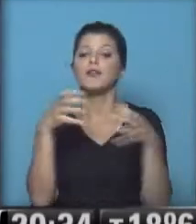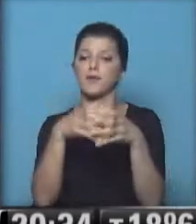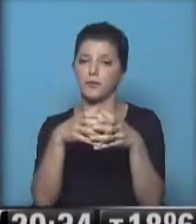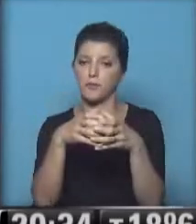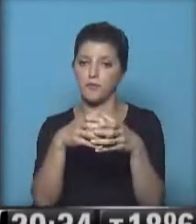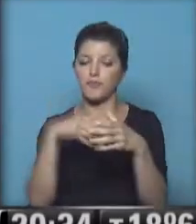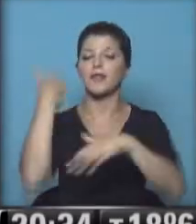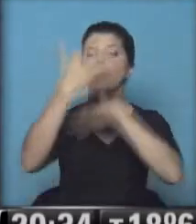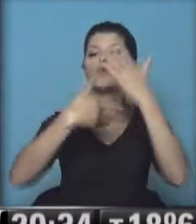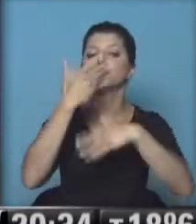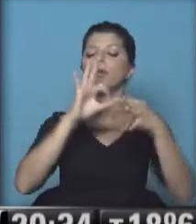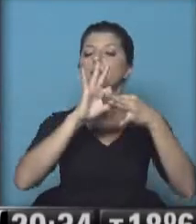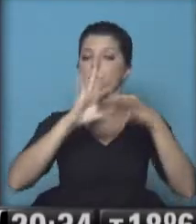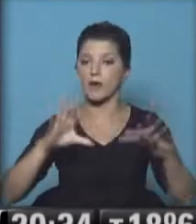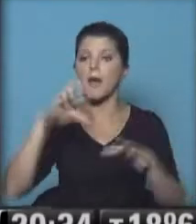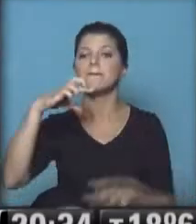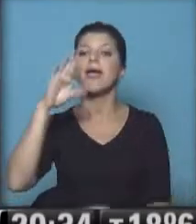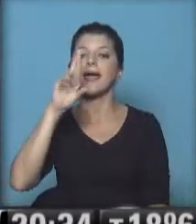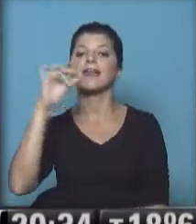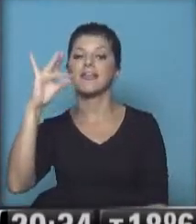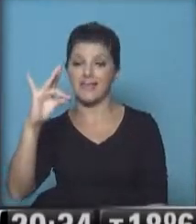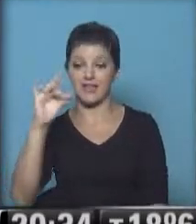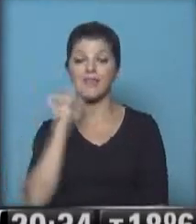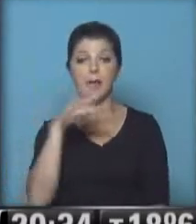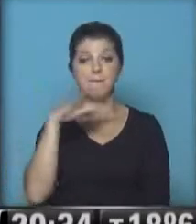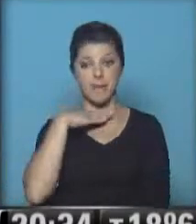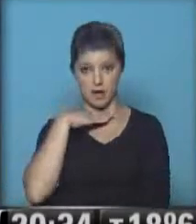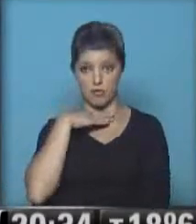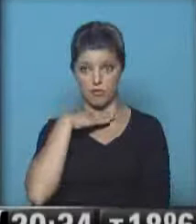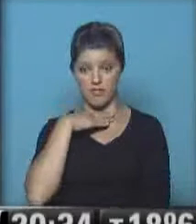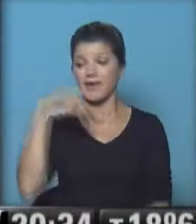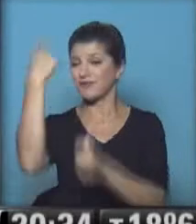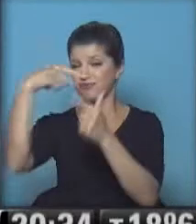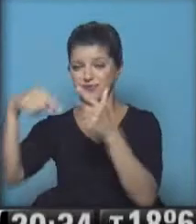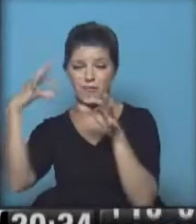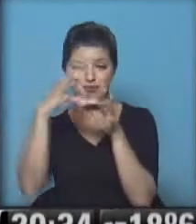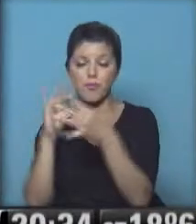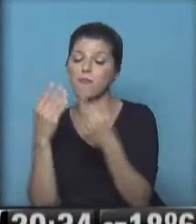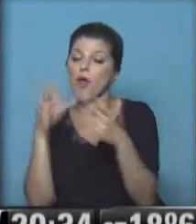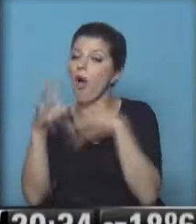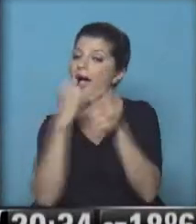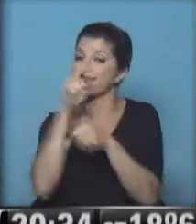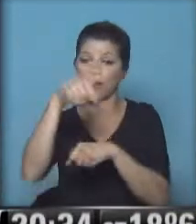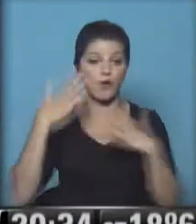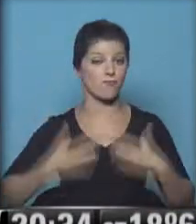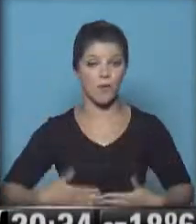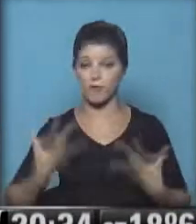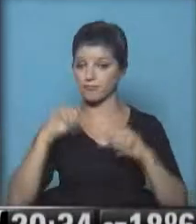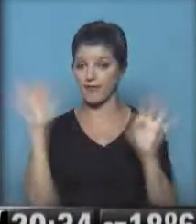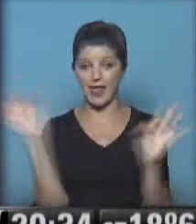de la Revolución Democrática, el PRD, en el México. Muchas puntas, pero por ahora los cuerpos no aparecen y